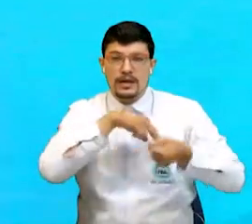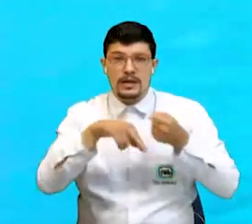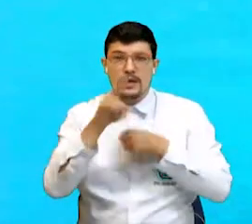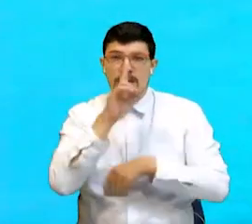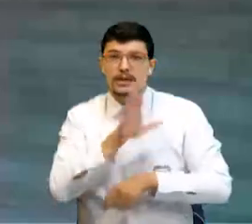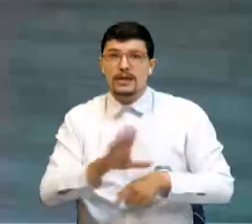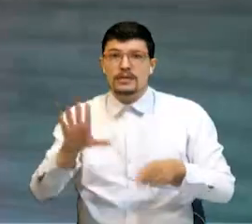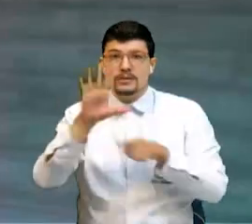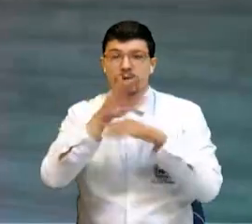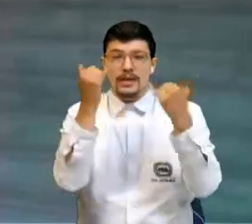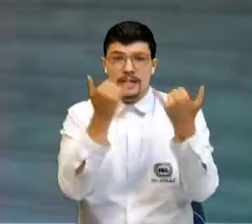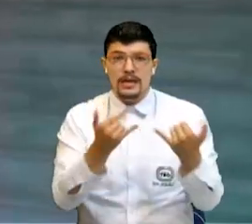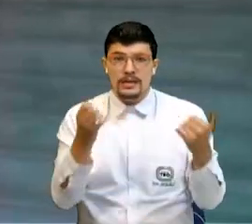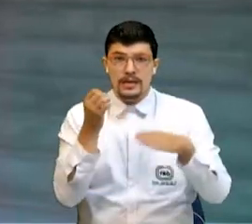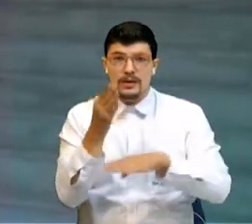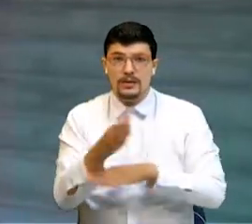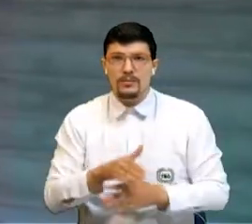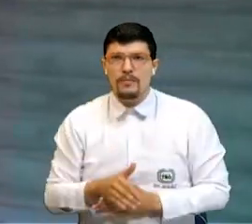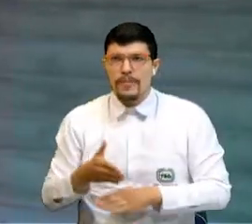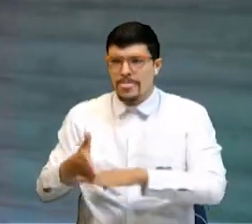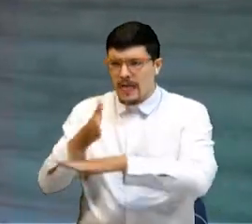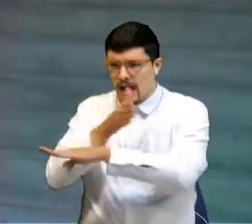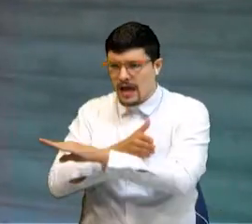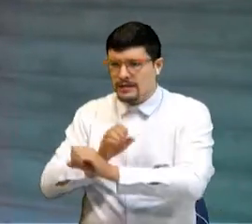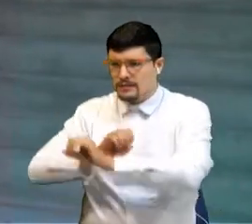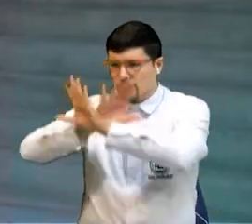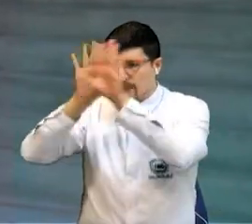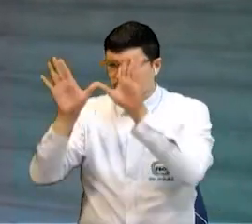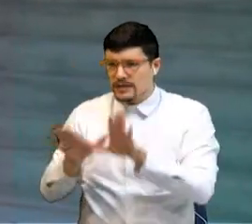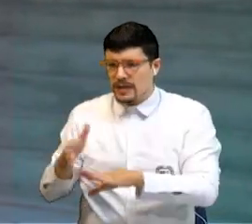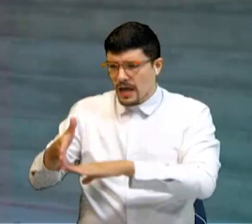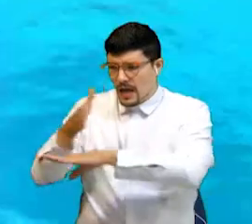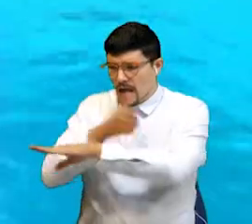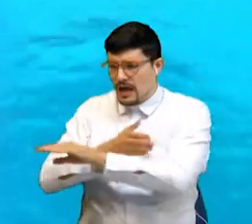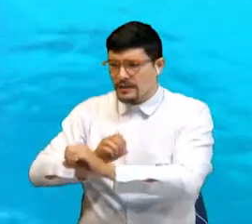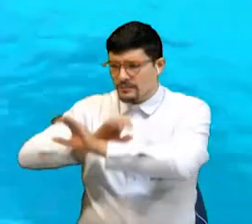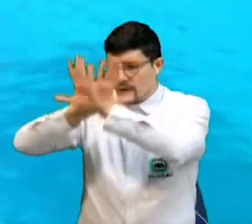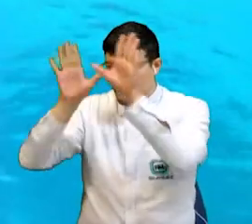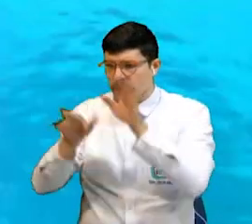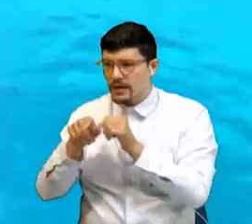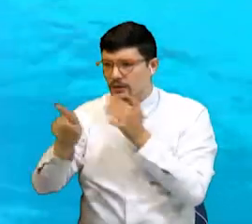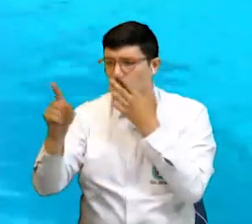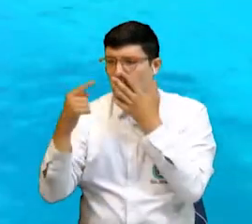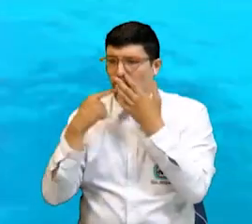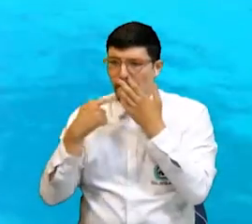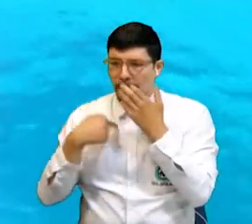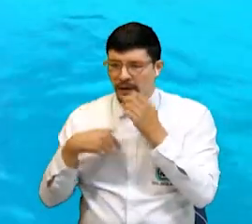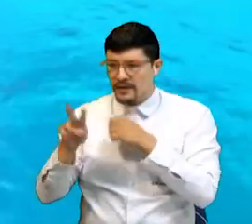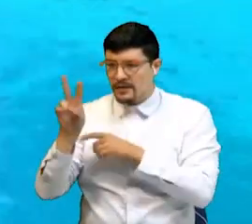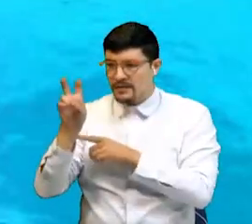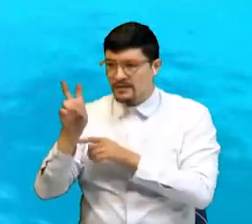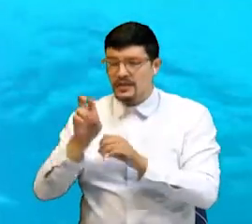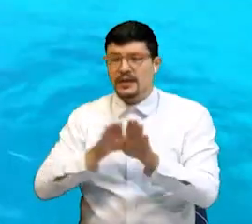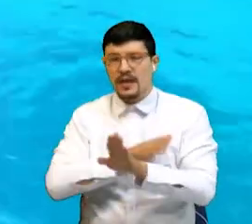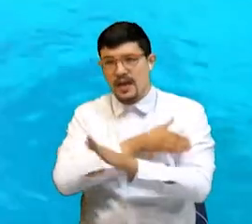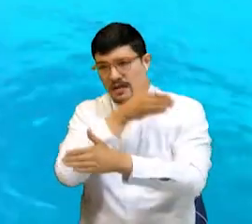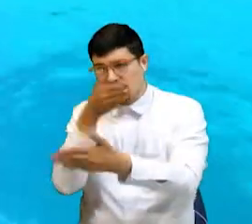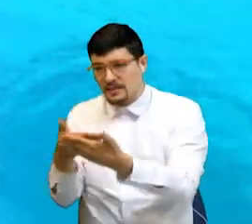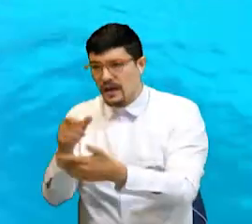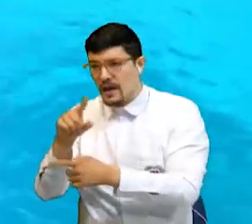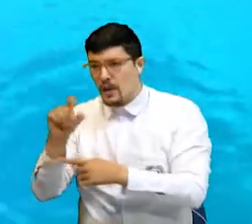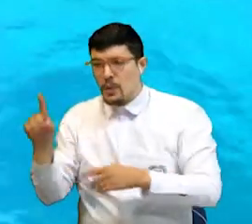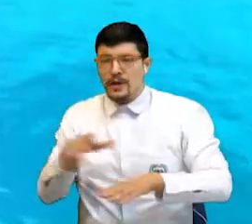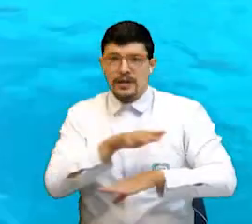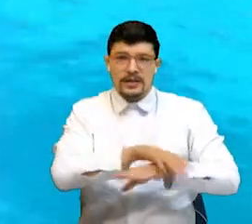interclubes en la mañana nos estamos preparando esto desde las 7 hasta la 11 y en las tardes desde las 3